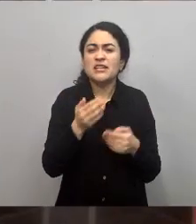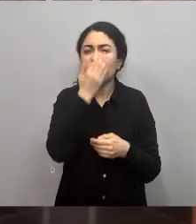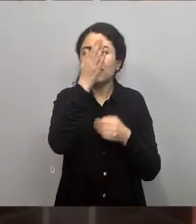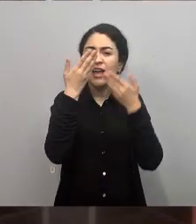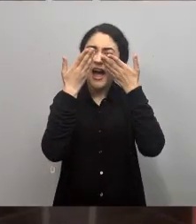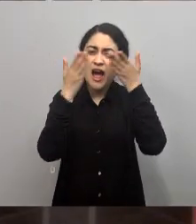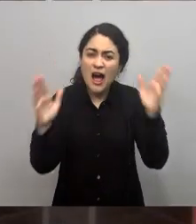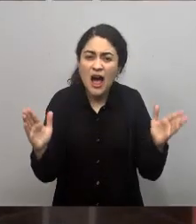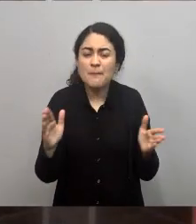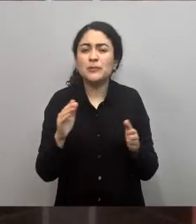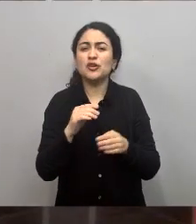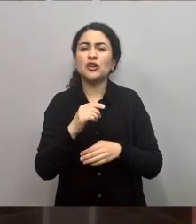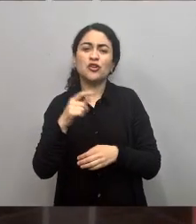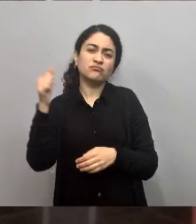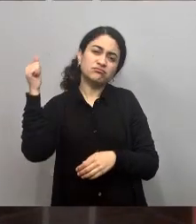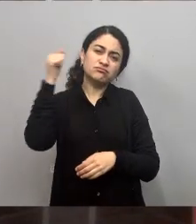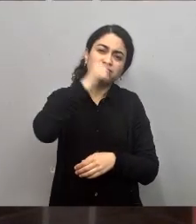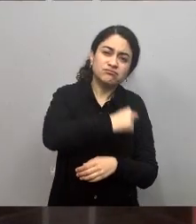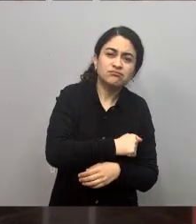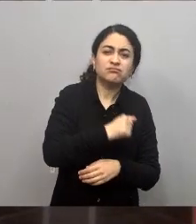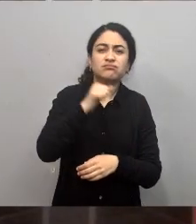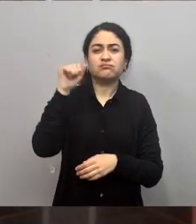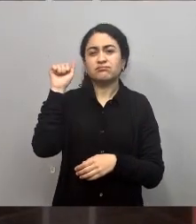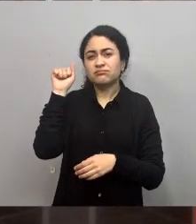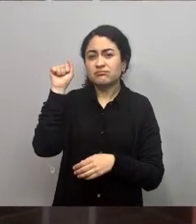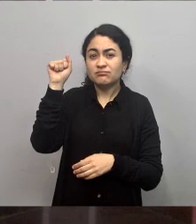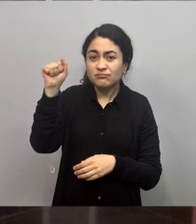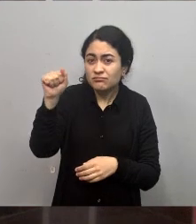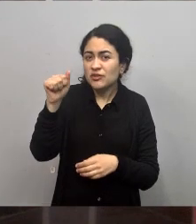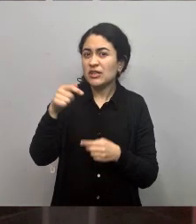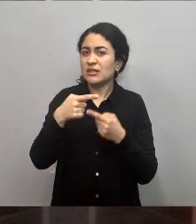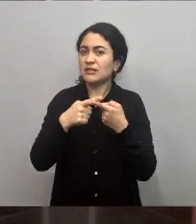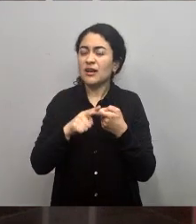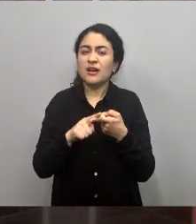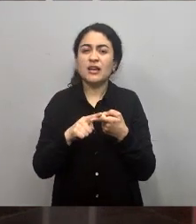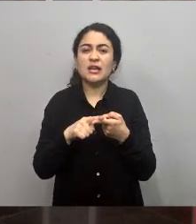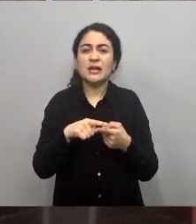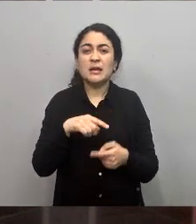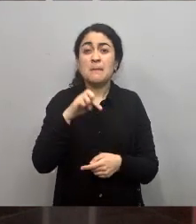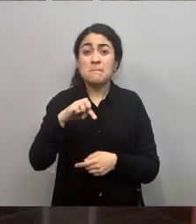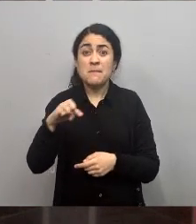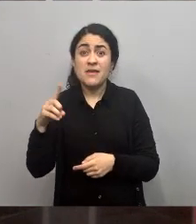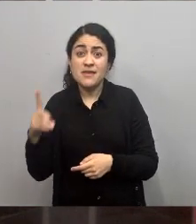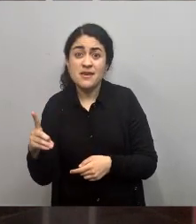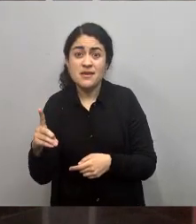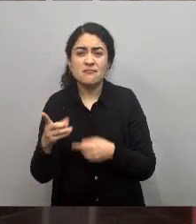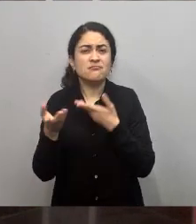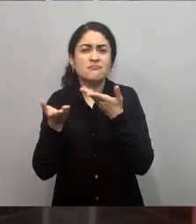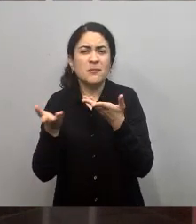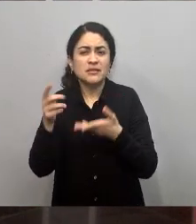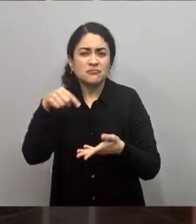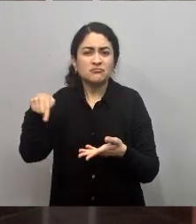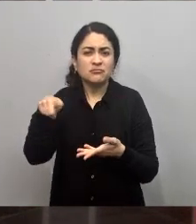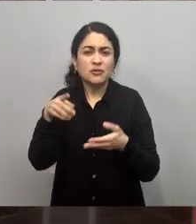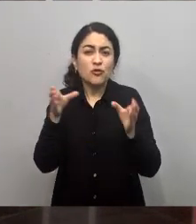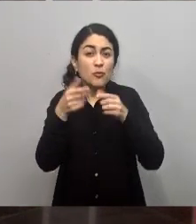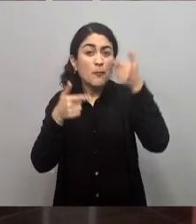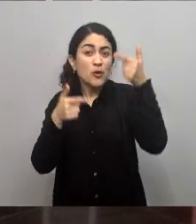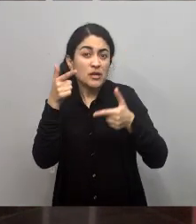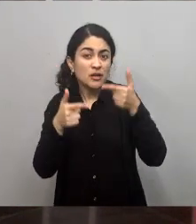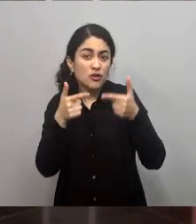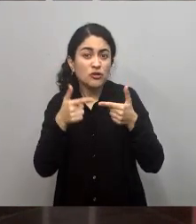Partido Comunista, Partido Socialista, PPD. A ver, la verdad es que se han integrado de manera bastante,